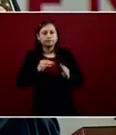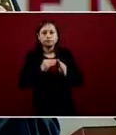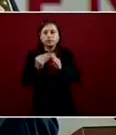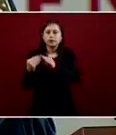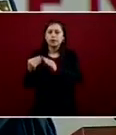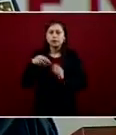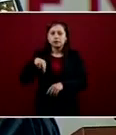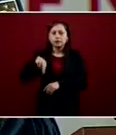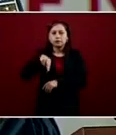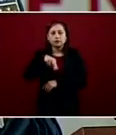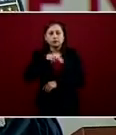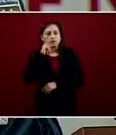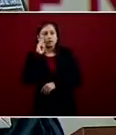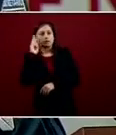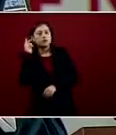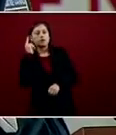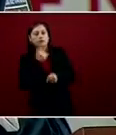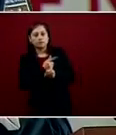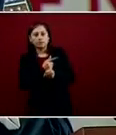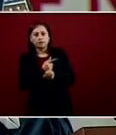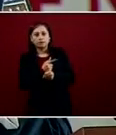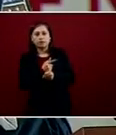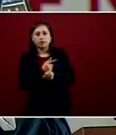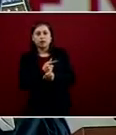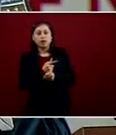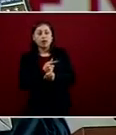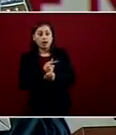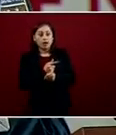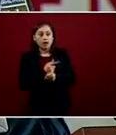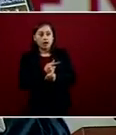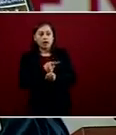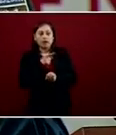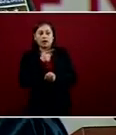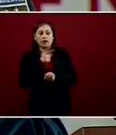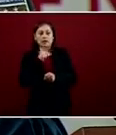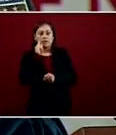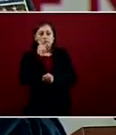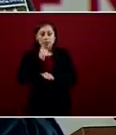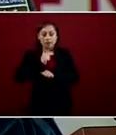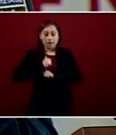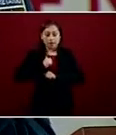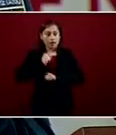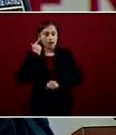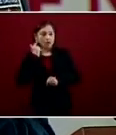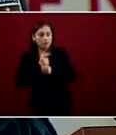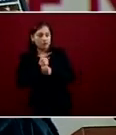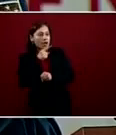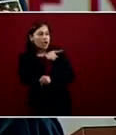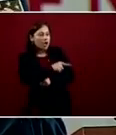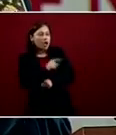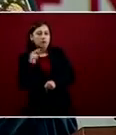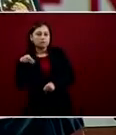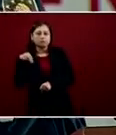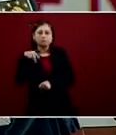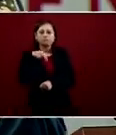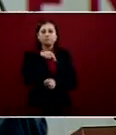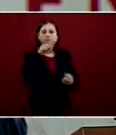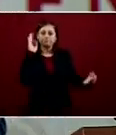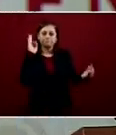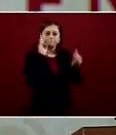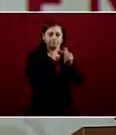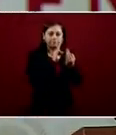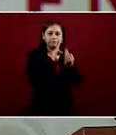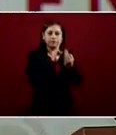van sobre él, o van sobre el grupo de personas, no sabían que eran niños tampoco. Cuando ya llegan ahí, el sargento